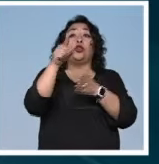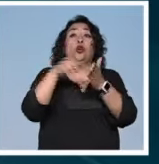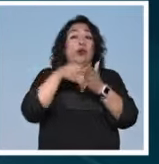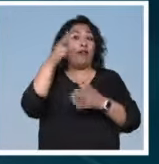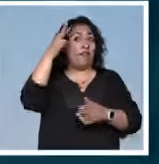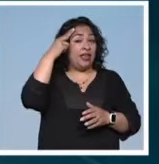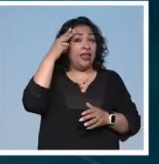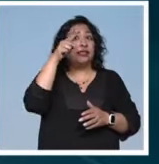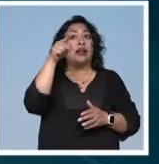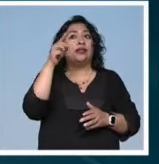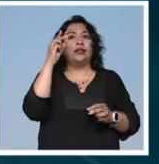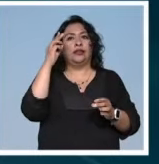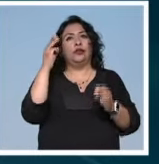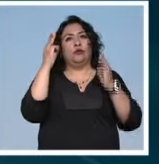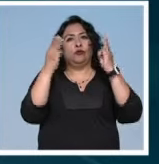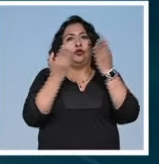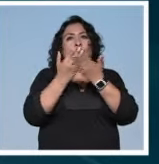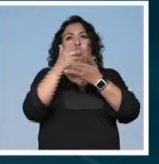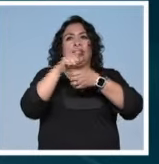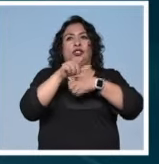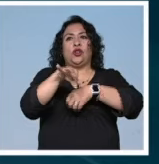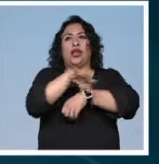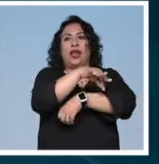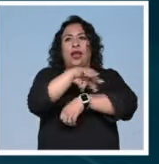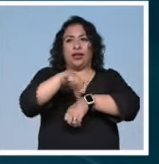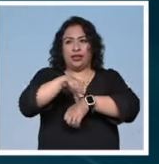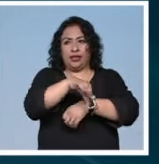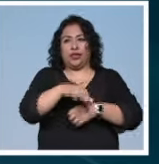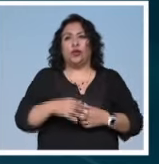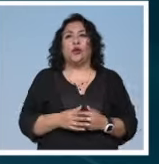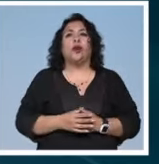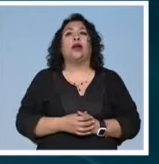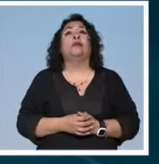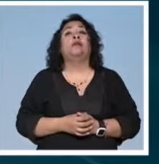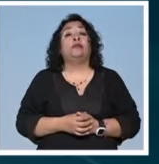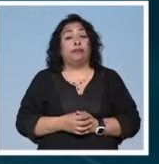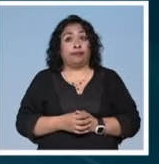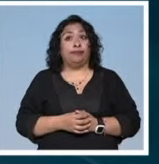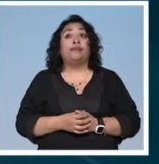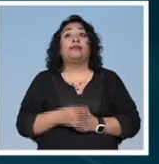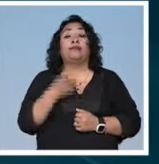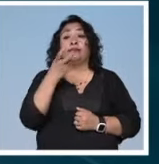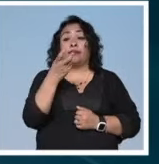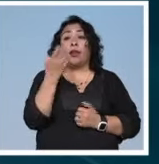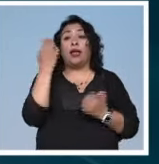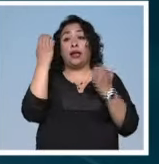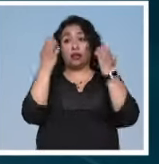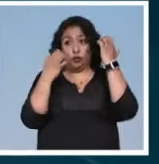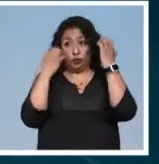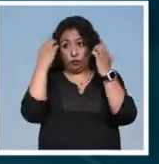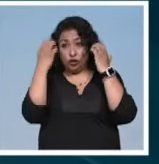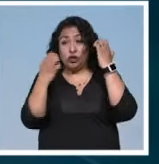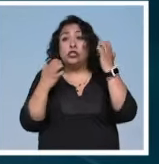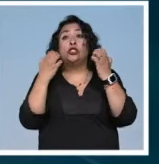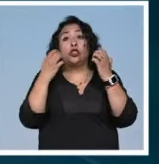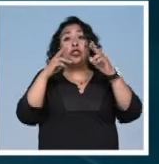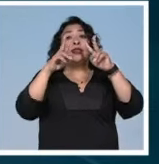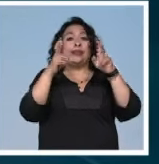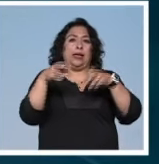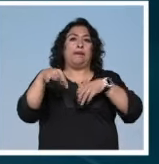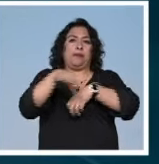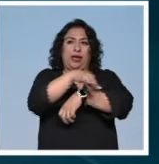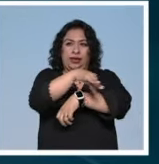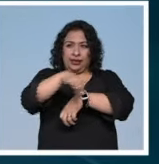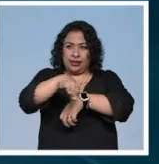Artes en el Museo Nacional de Arquitectura. Y esto va a ser con una exposición justamente sobre la